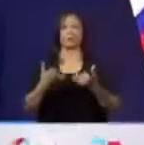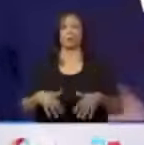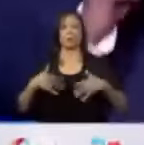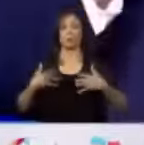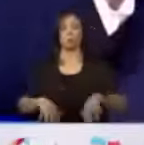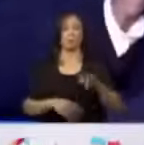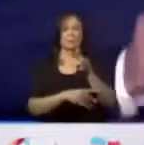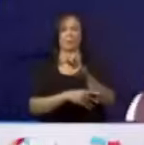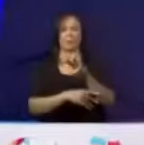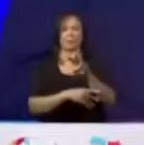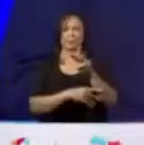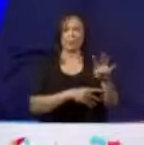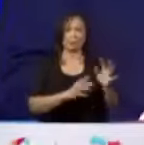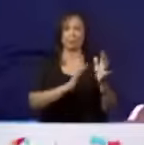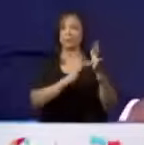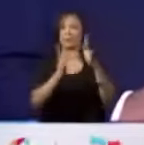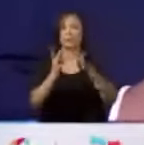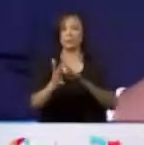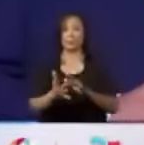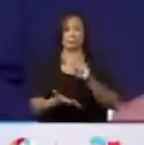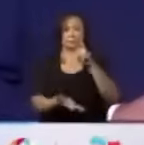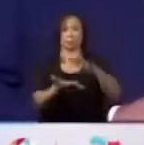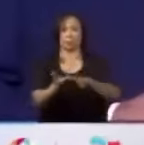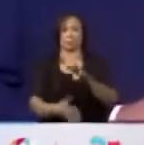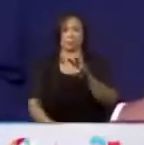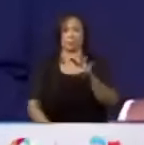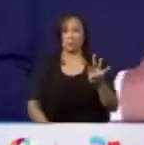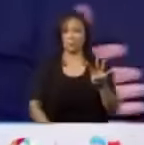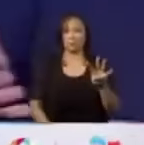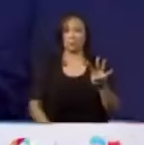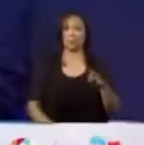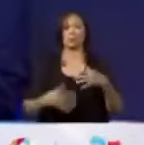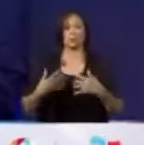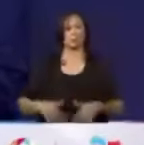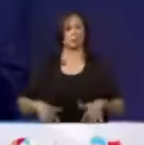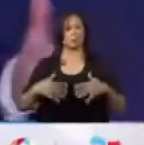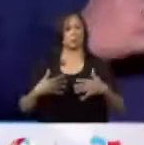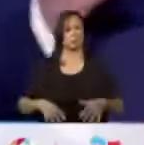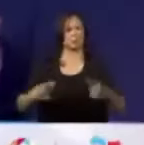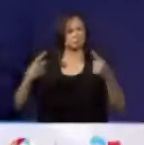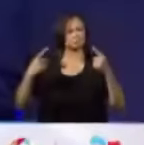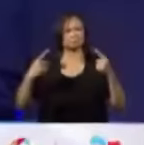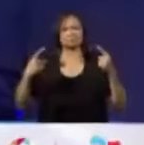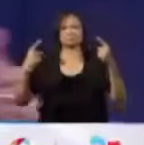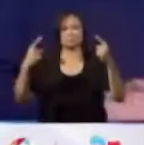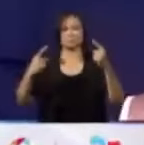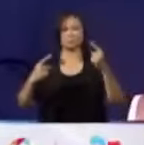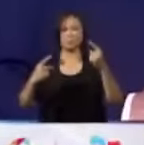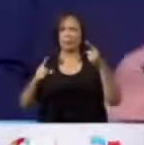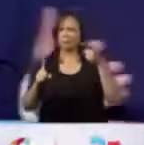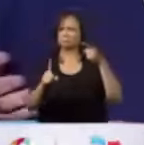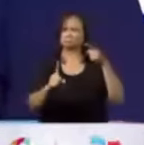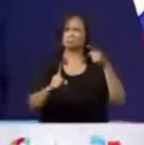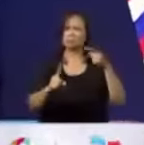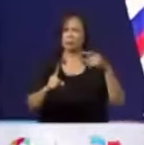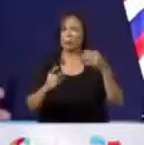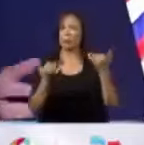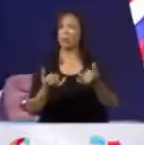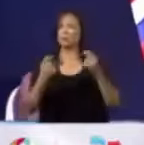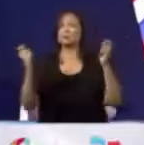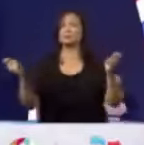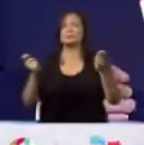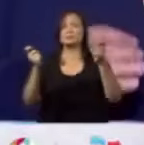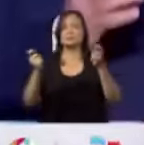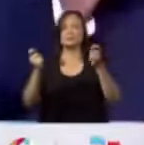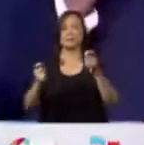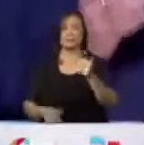Enhorabuena, 24 de abril de 2024, día histórico y por muchas razones. Hoy